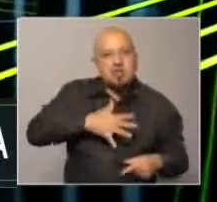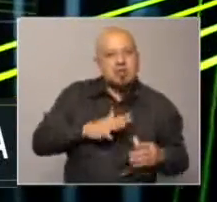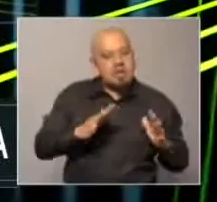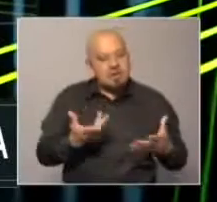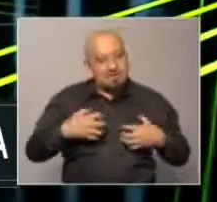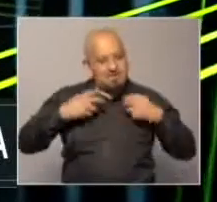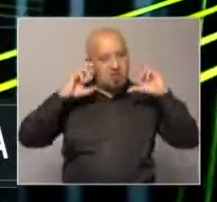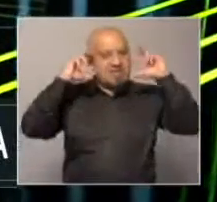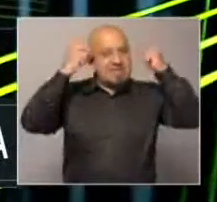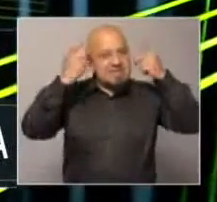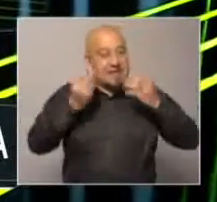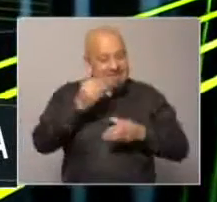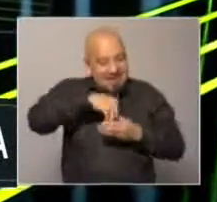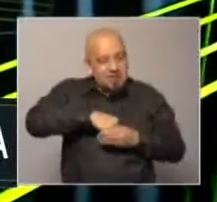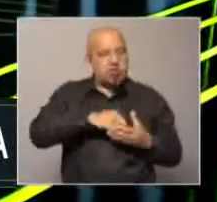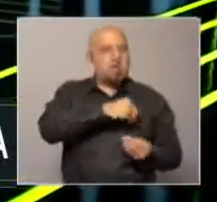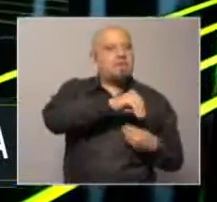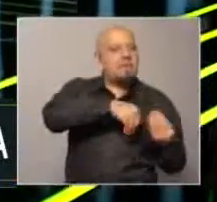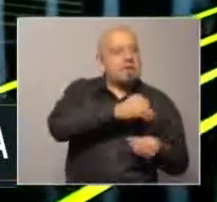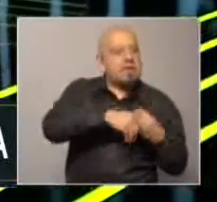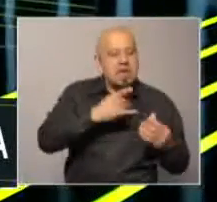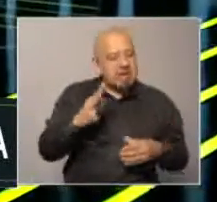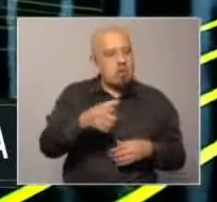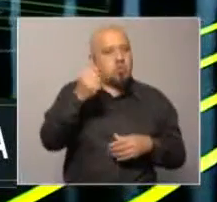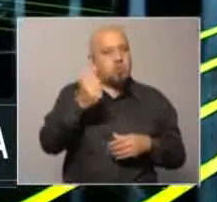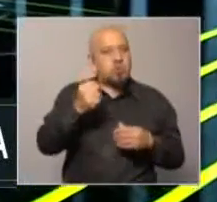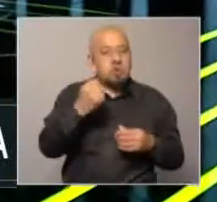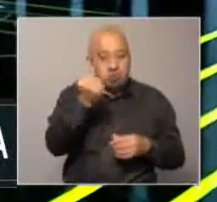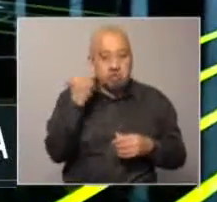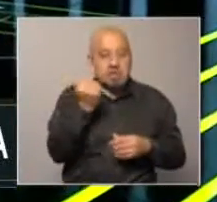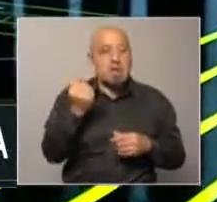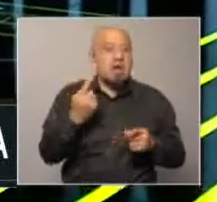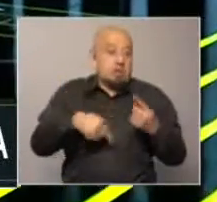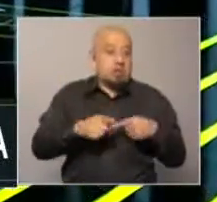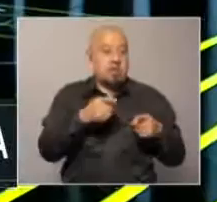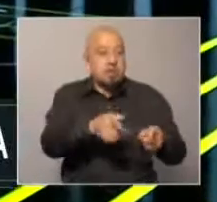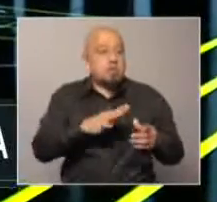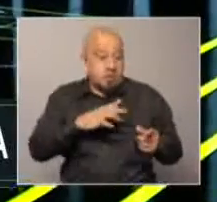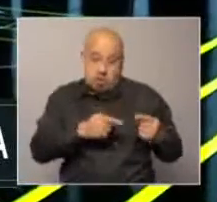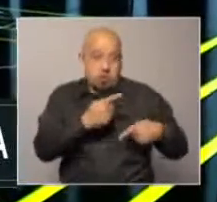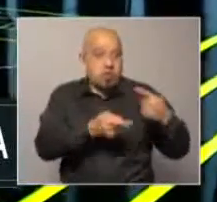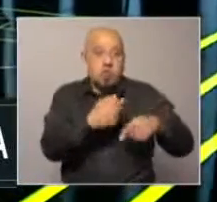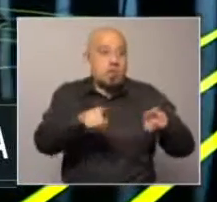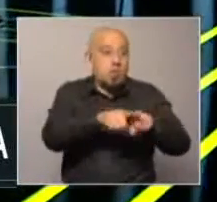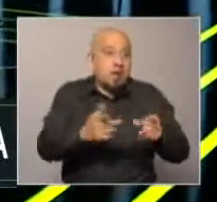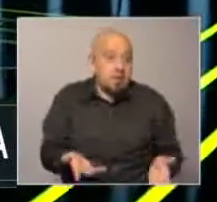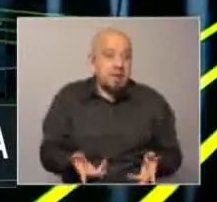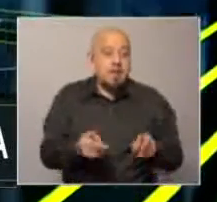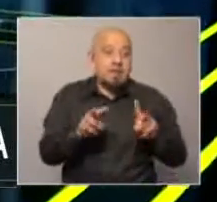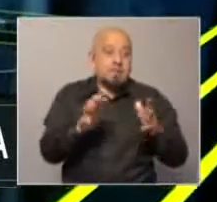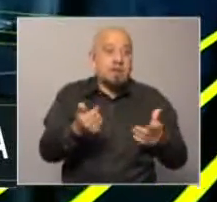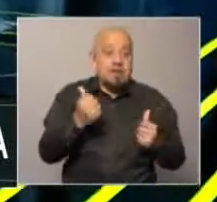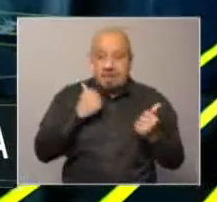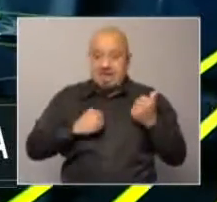violencia intrafamiliar y abusos bien importantes, ¿no? Y después ellos se convierten incluso en agresores, ¿no? En el caso de las lesiones que